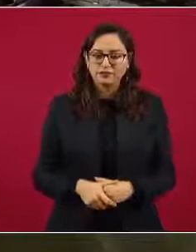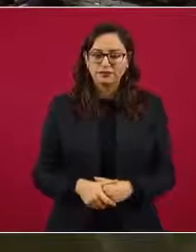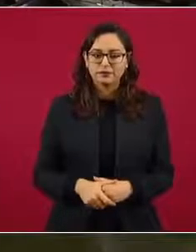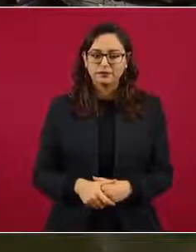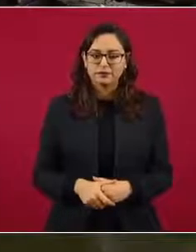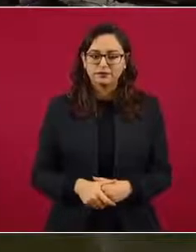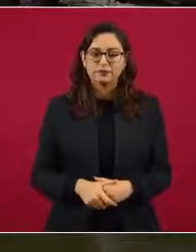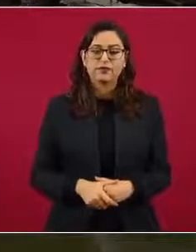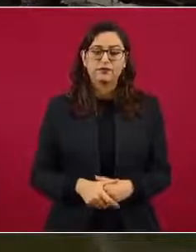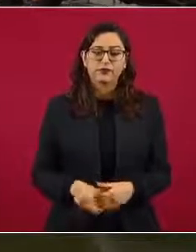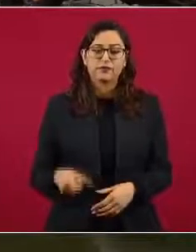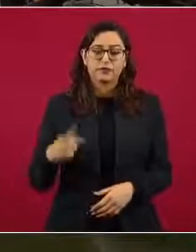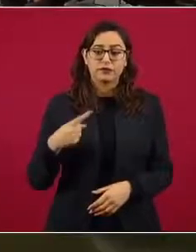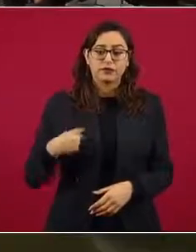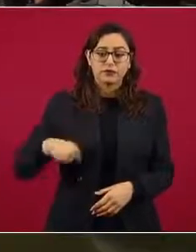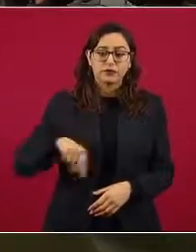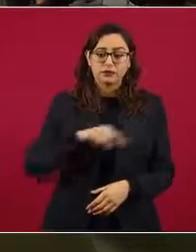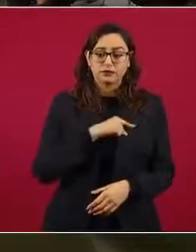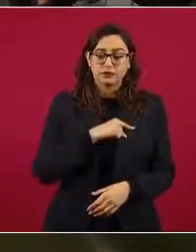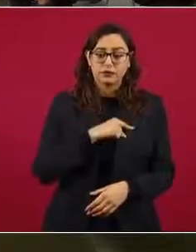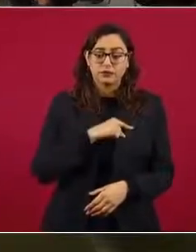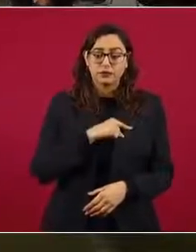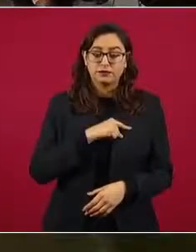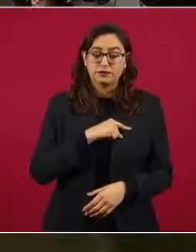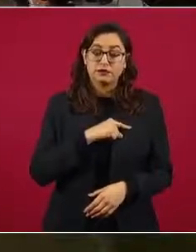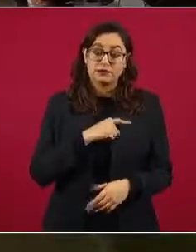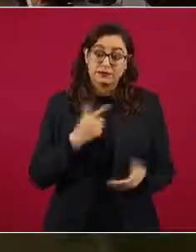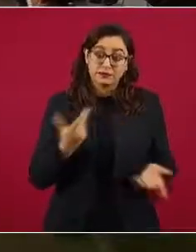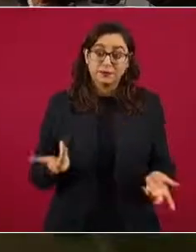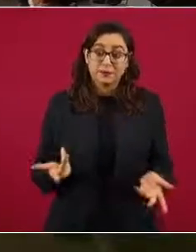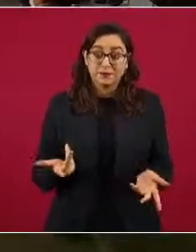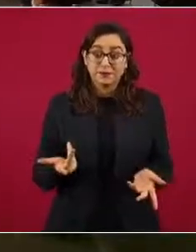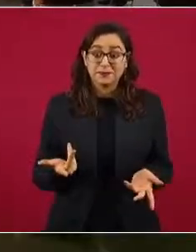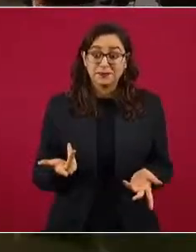Y estamos nosotros pues también en falta,